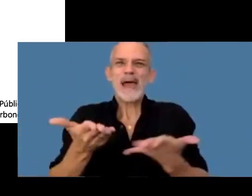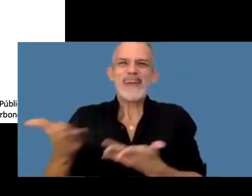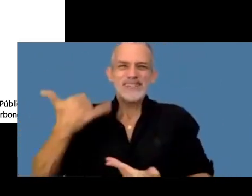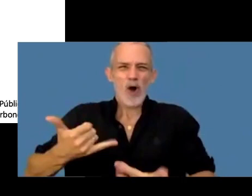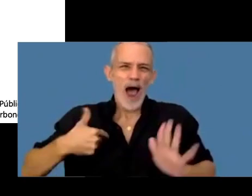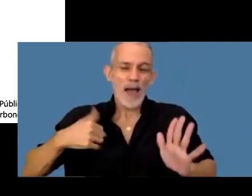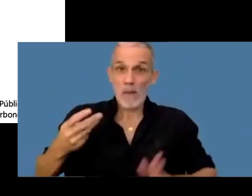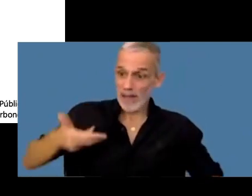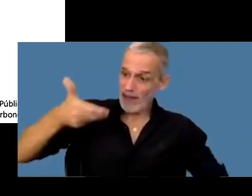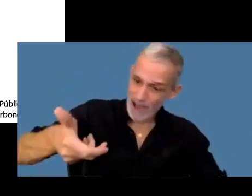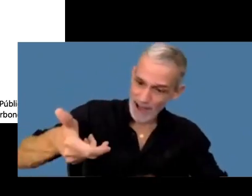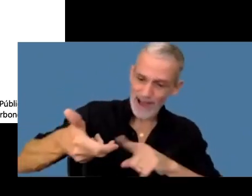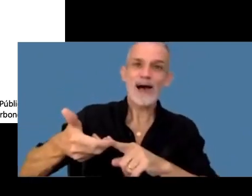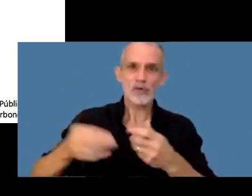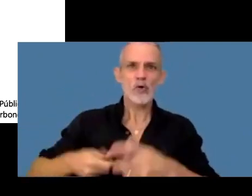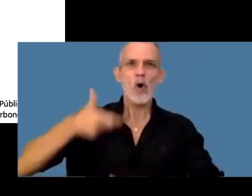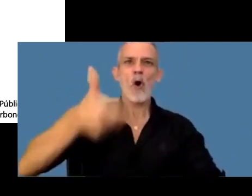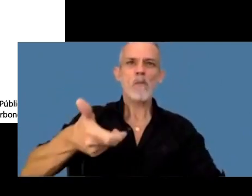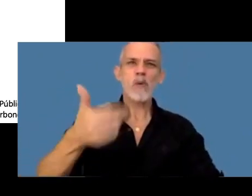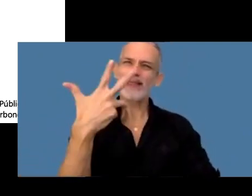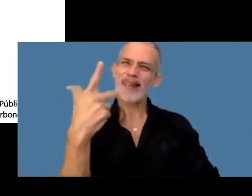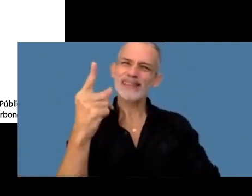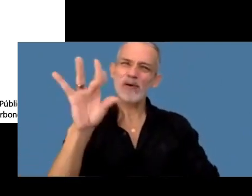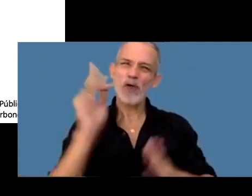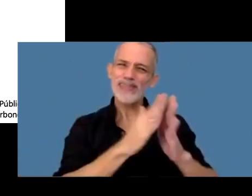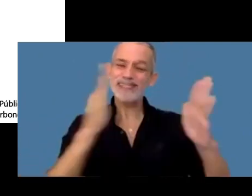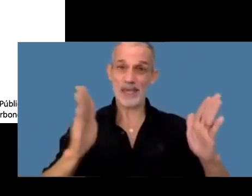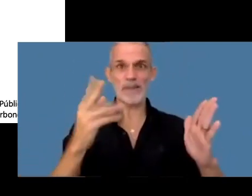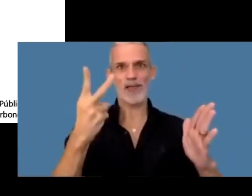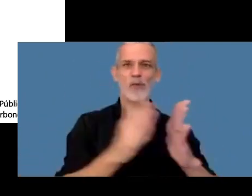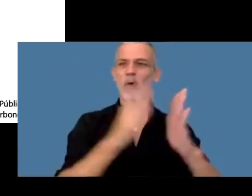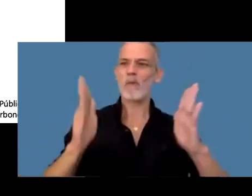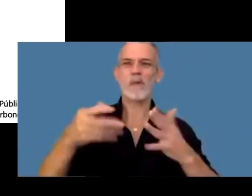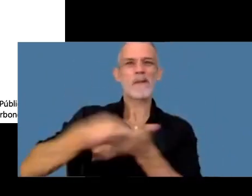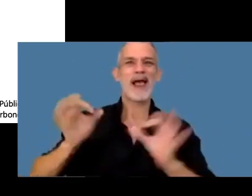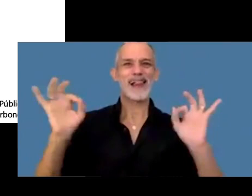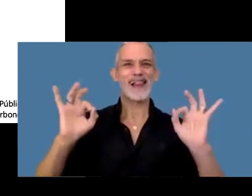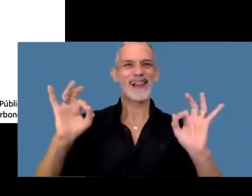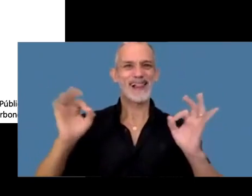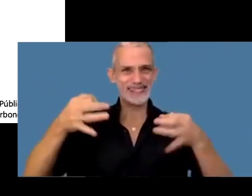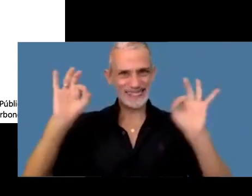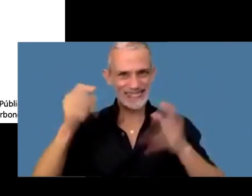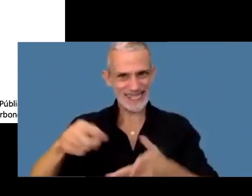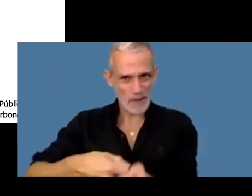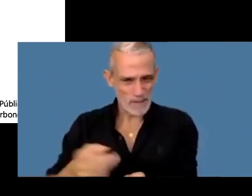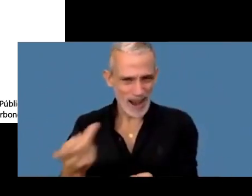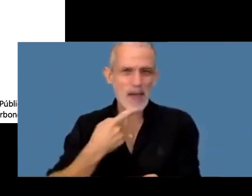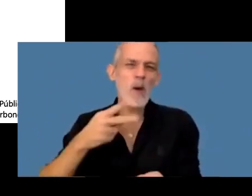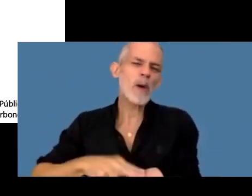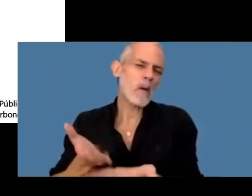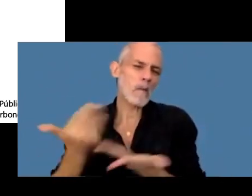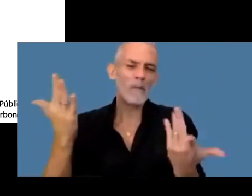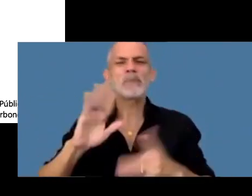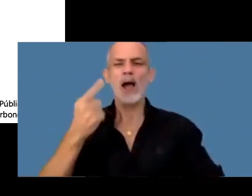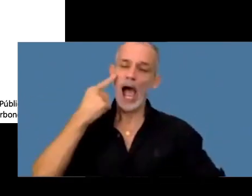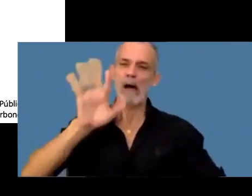a medida que los va invirtiendo el proyecto, el 31 de diciembre de cada año, están exentos. Ahora, como dije antes, uno podría decirme, mira, Sergio, yo lo tengo en caja de ahorros,